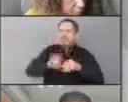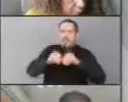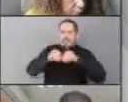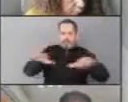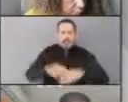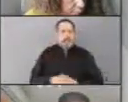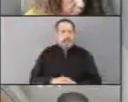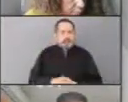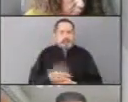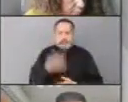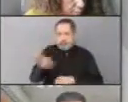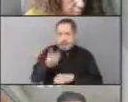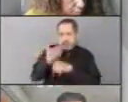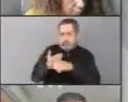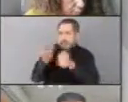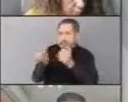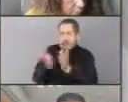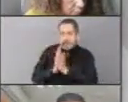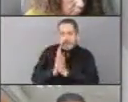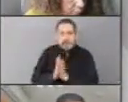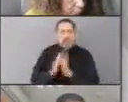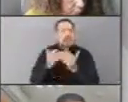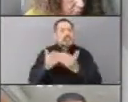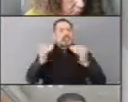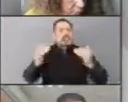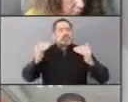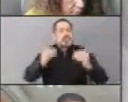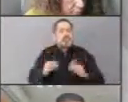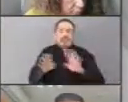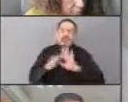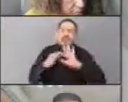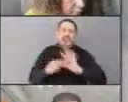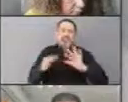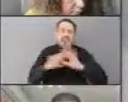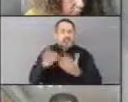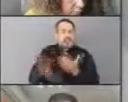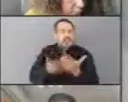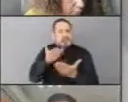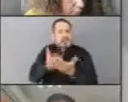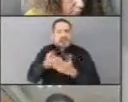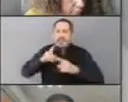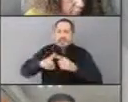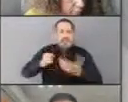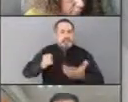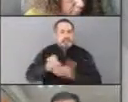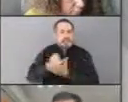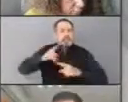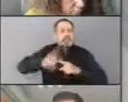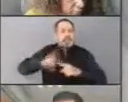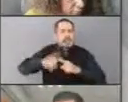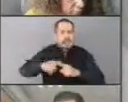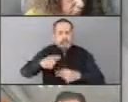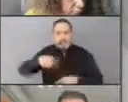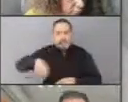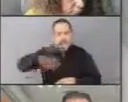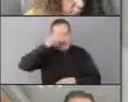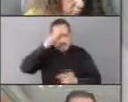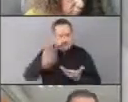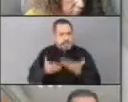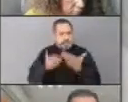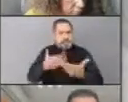secretario, le pediría que por favor a continuación nos dé cuenta con el proyecto de resolución que somete este pleno a la ponencia a mi